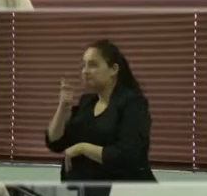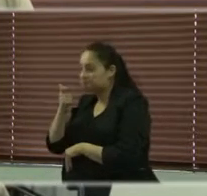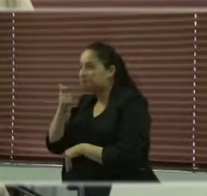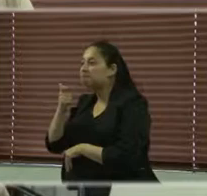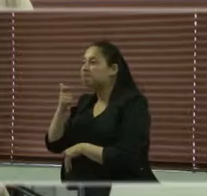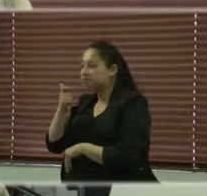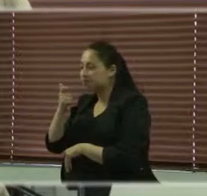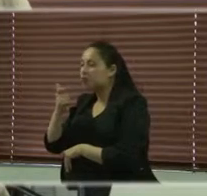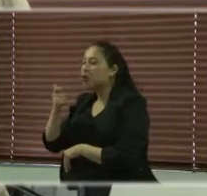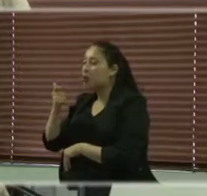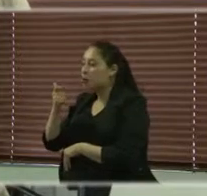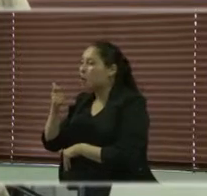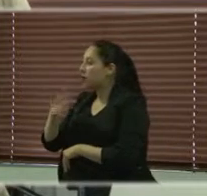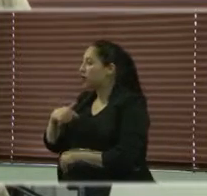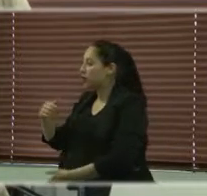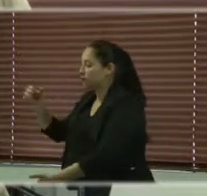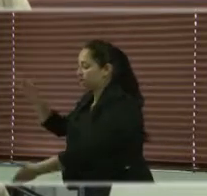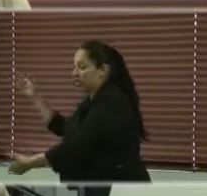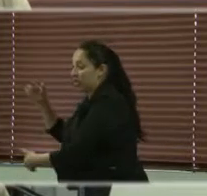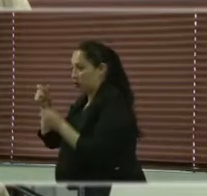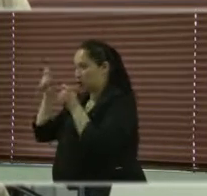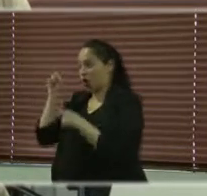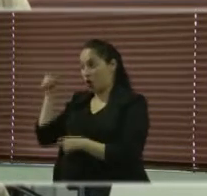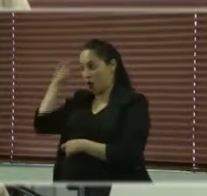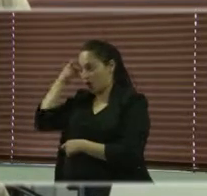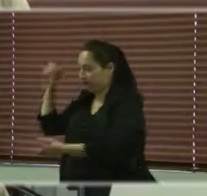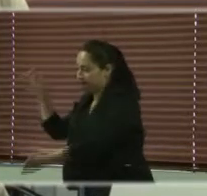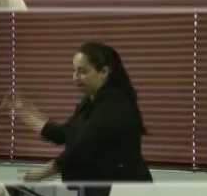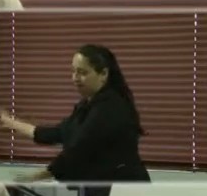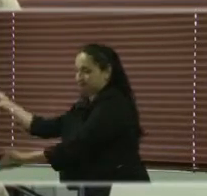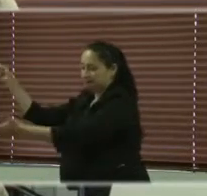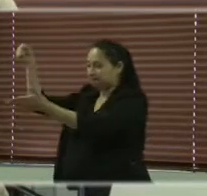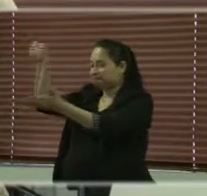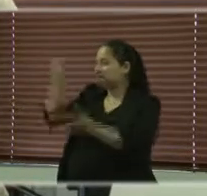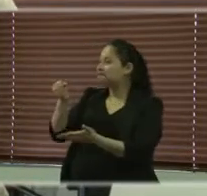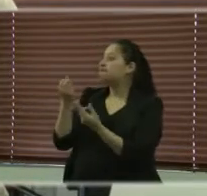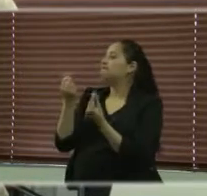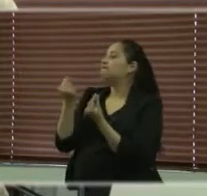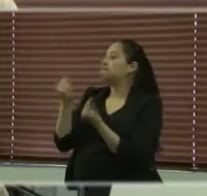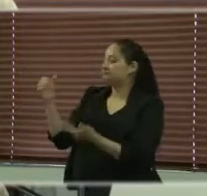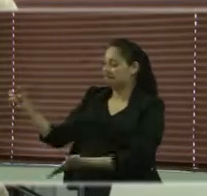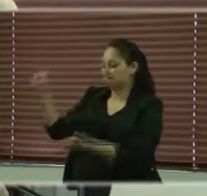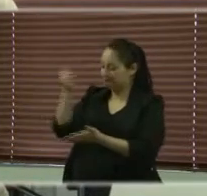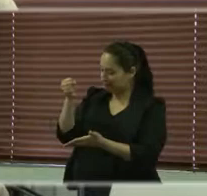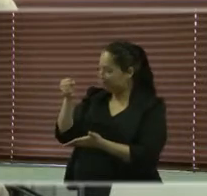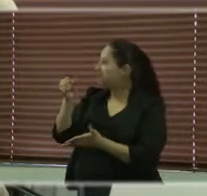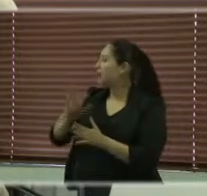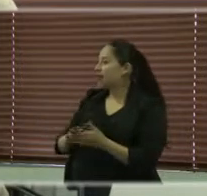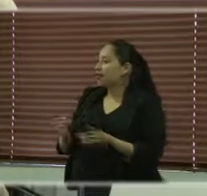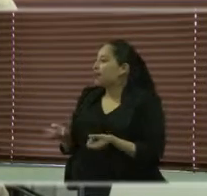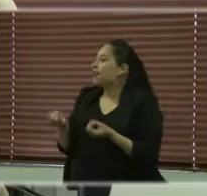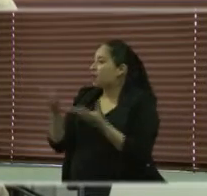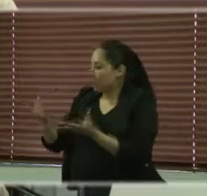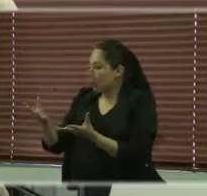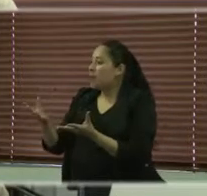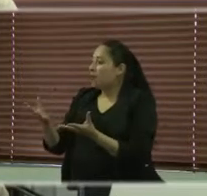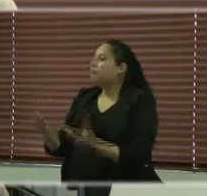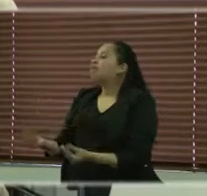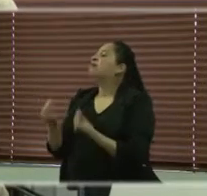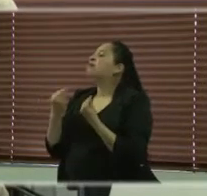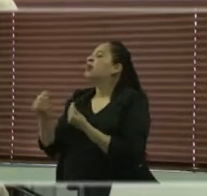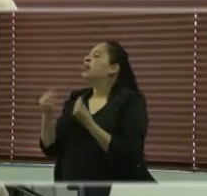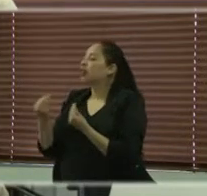destinar fondos para que en los países que más lo necesitaran hubiera fondos disponibles para